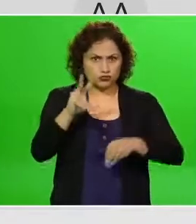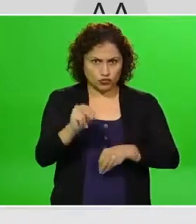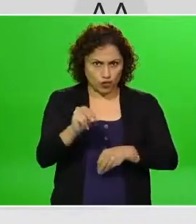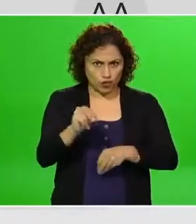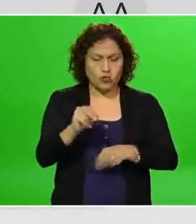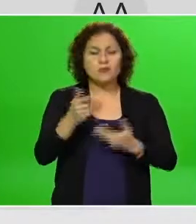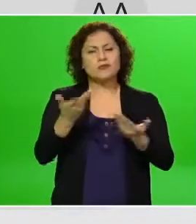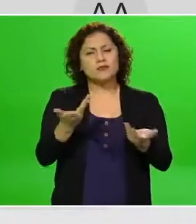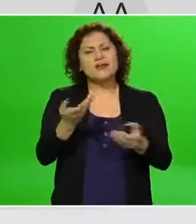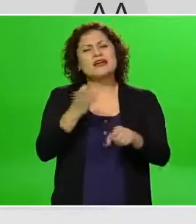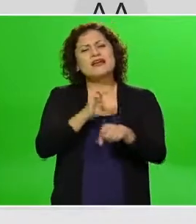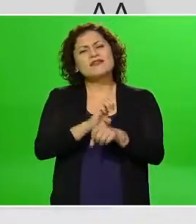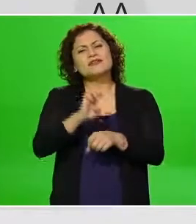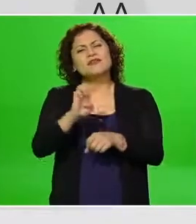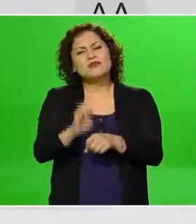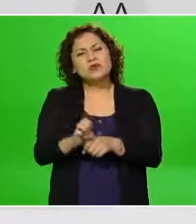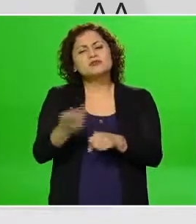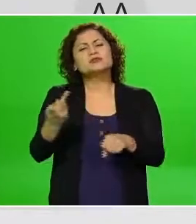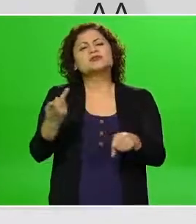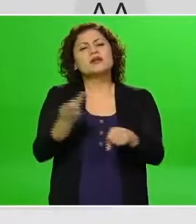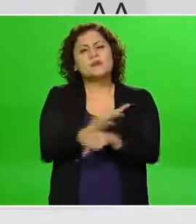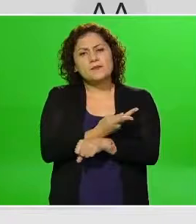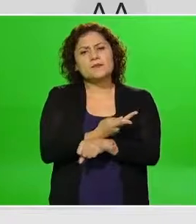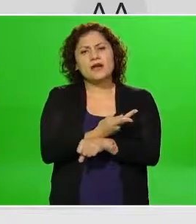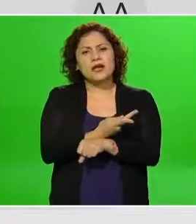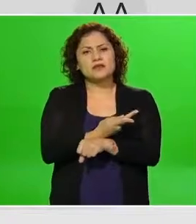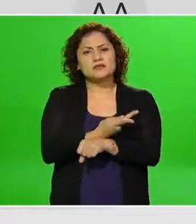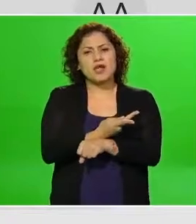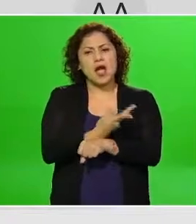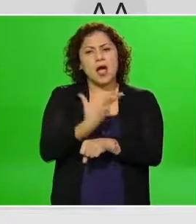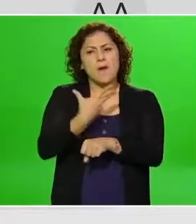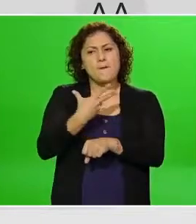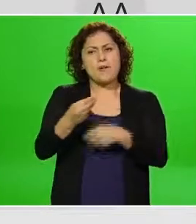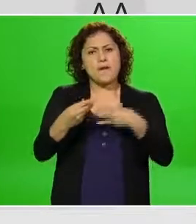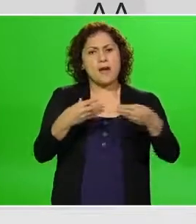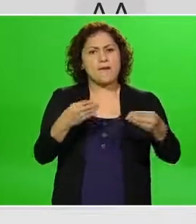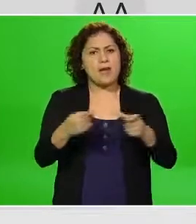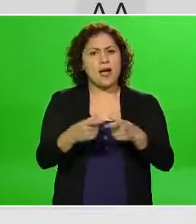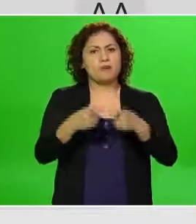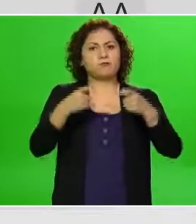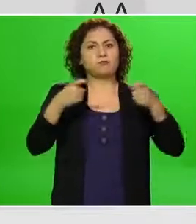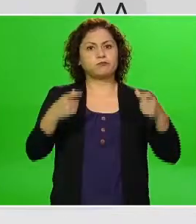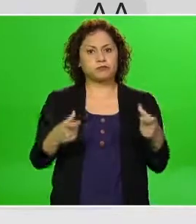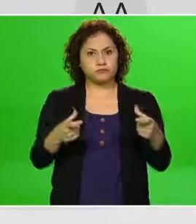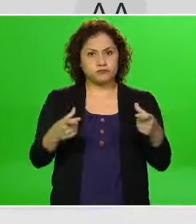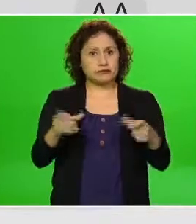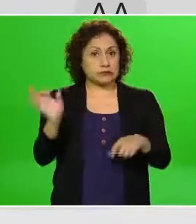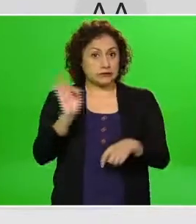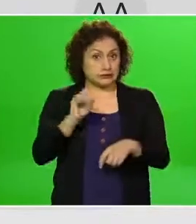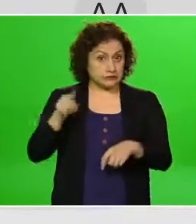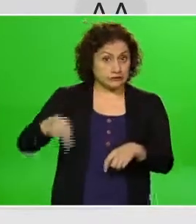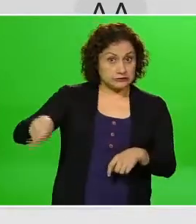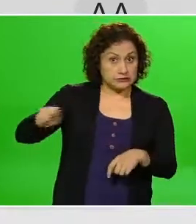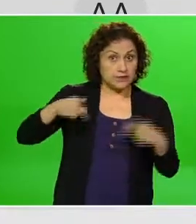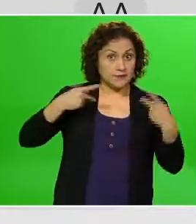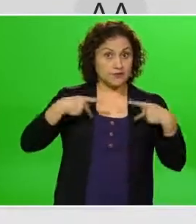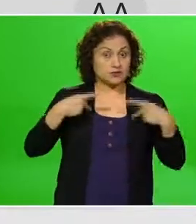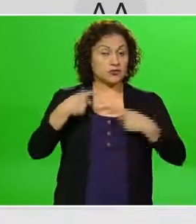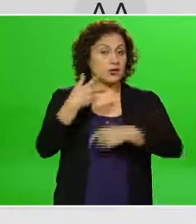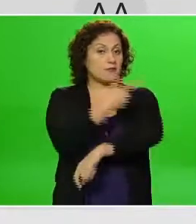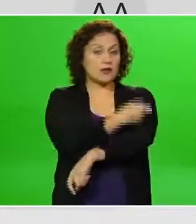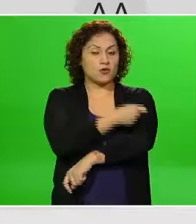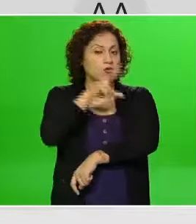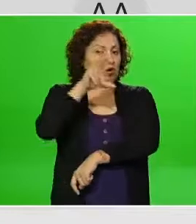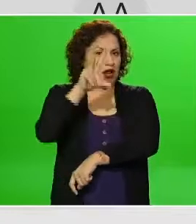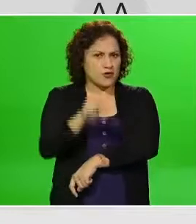la situación que provocó que hubiera un incremento? Posiblemente hubo gente que no se vacunó, se dio de